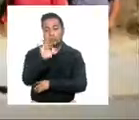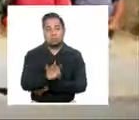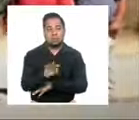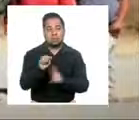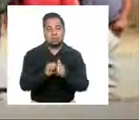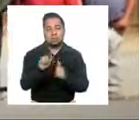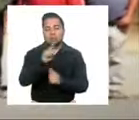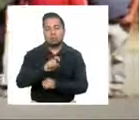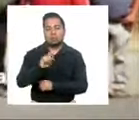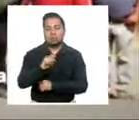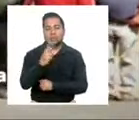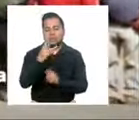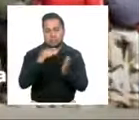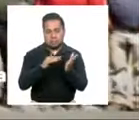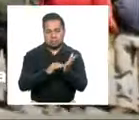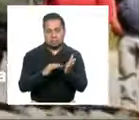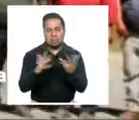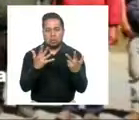con